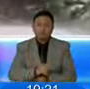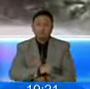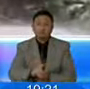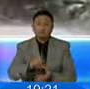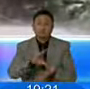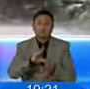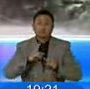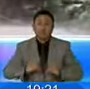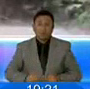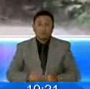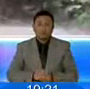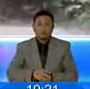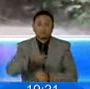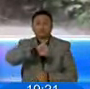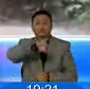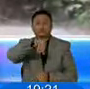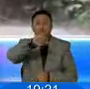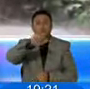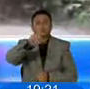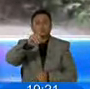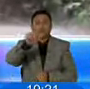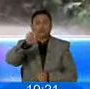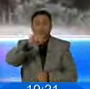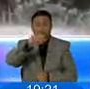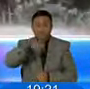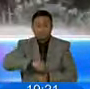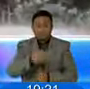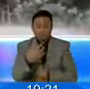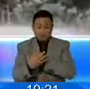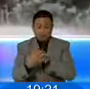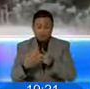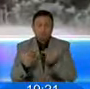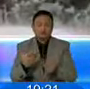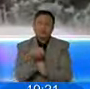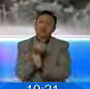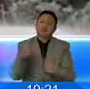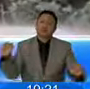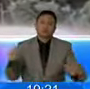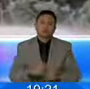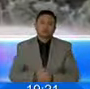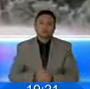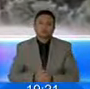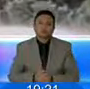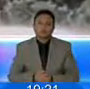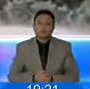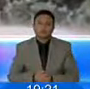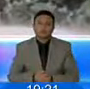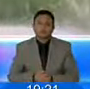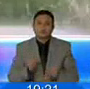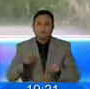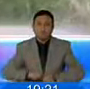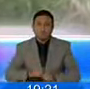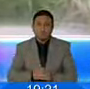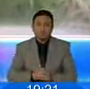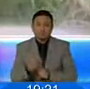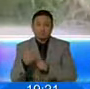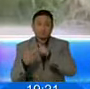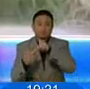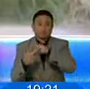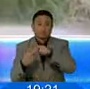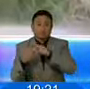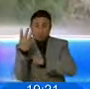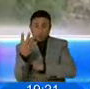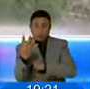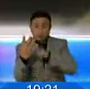Salud de Jadán. Socorro que hasta el momento ha salvado la vida a estas víctimas del accidente. Se logró atender a dos de las